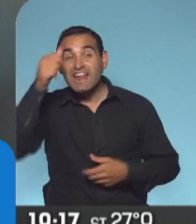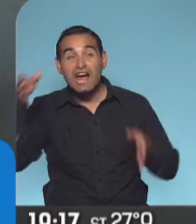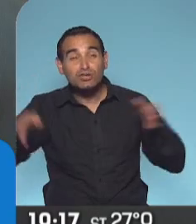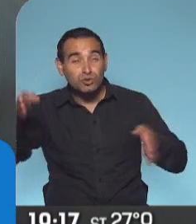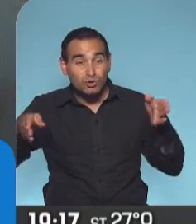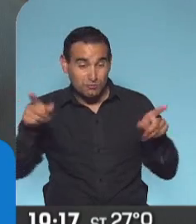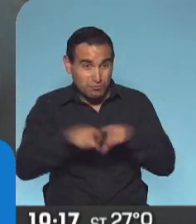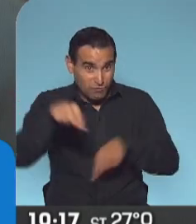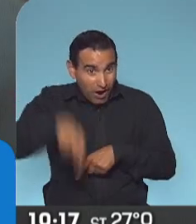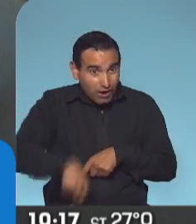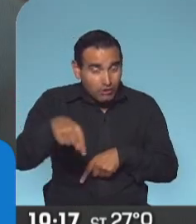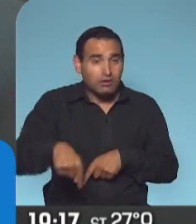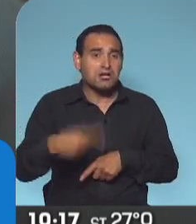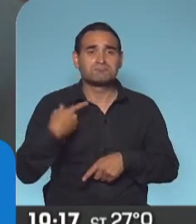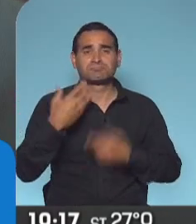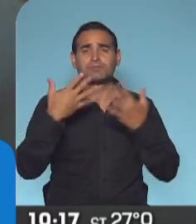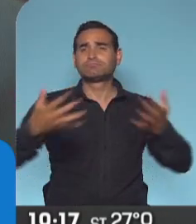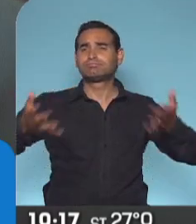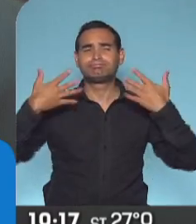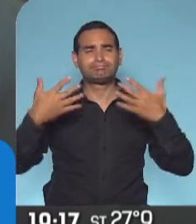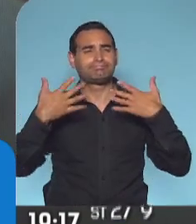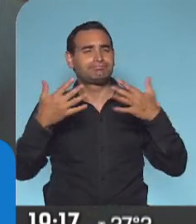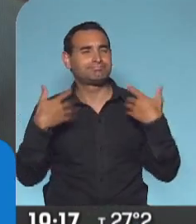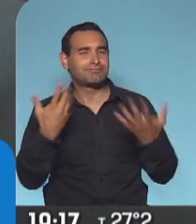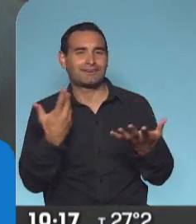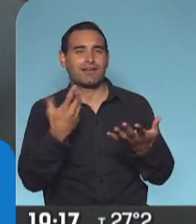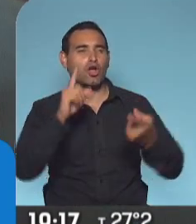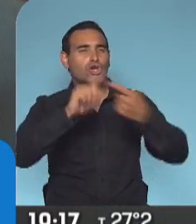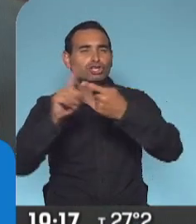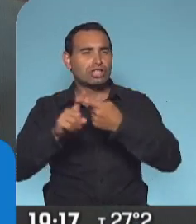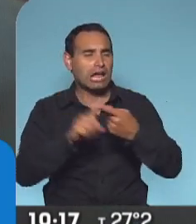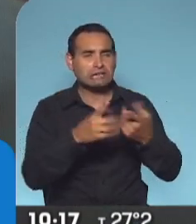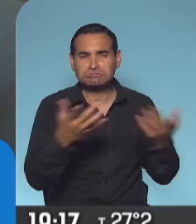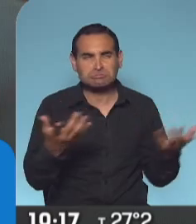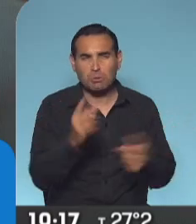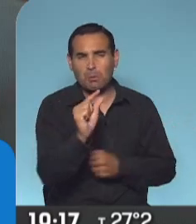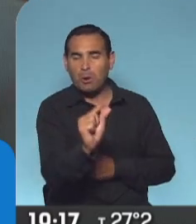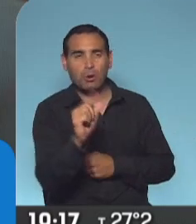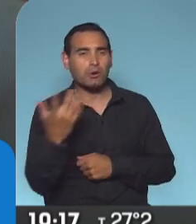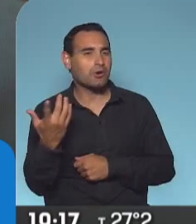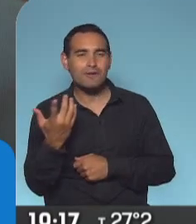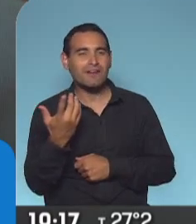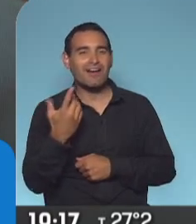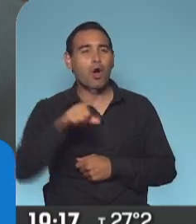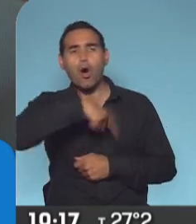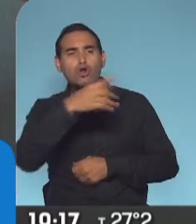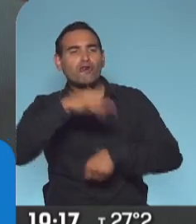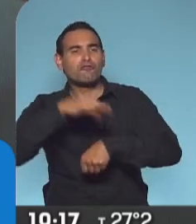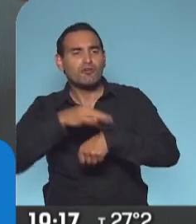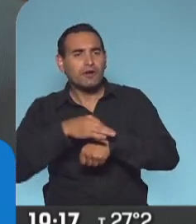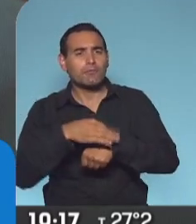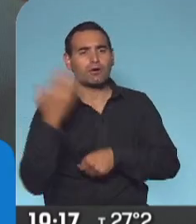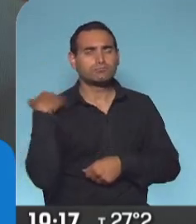como estamos nosotros, estamos al aire libre, no tenemos tanto contacto, no estamos hacinados, no hay otras enfermedades